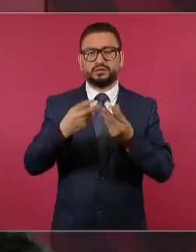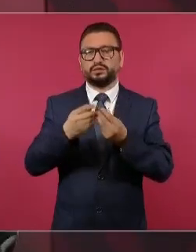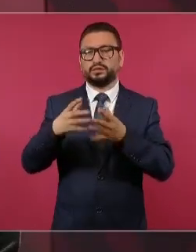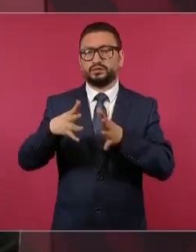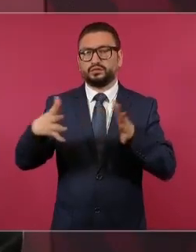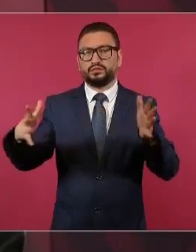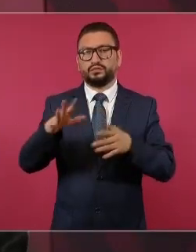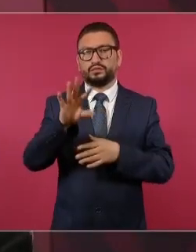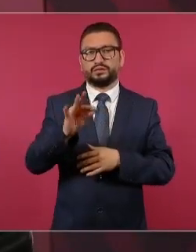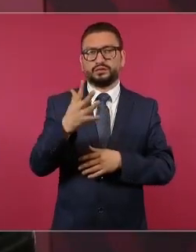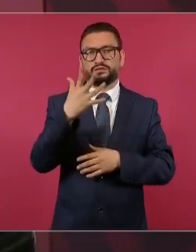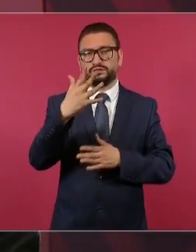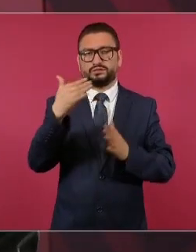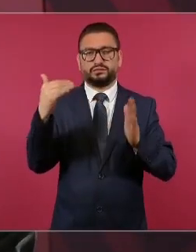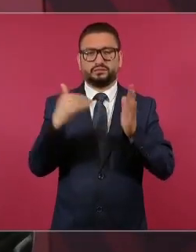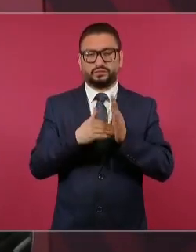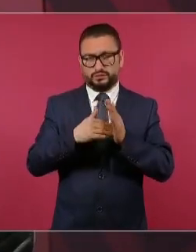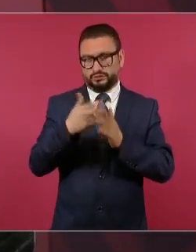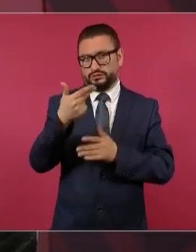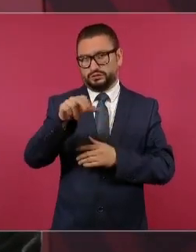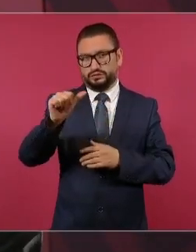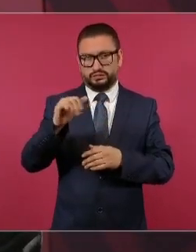como 45,000 hectáreas